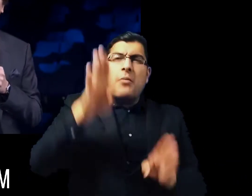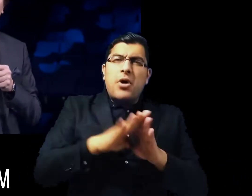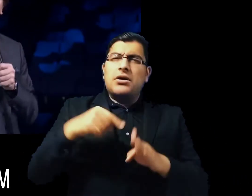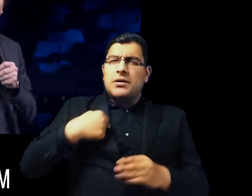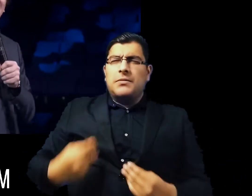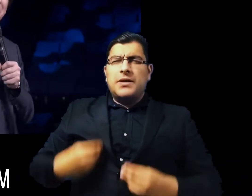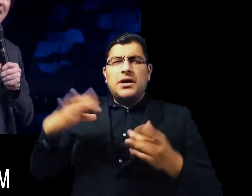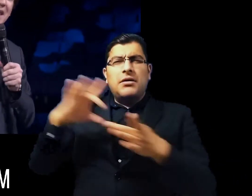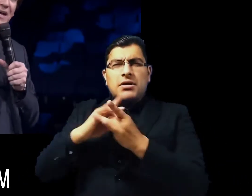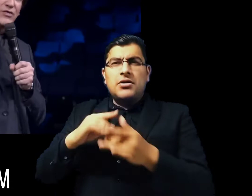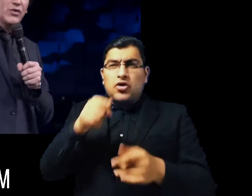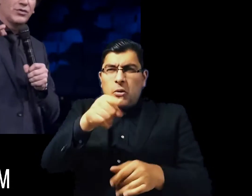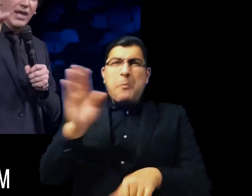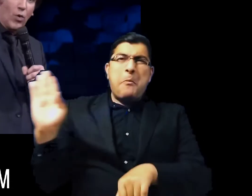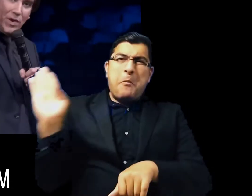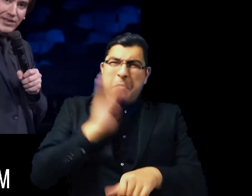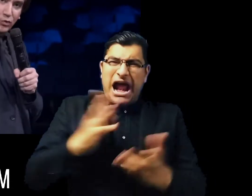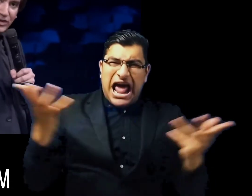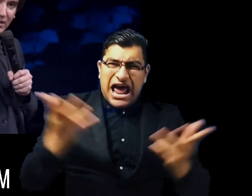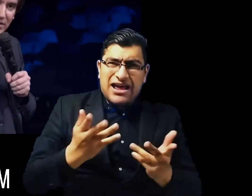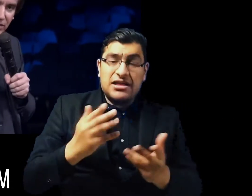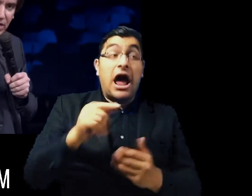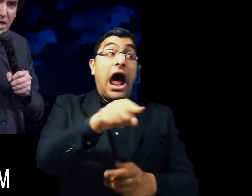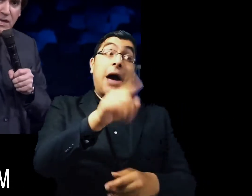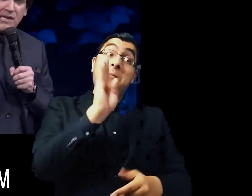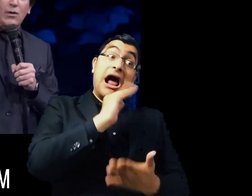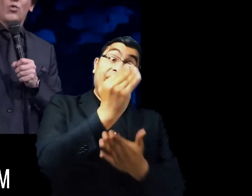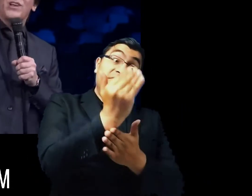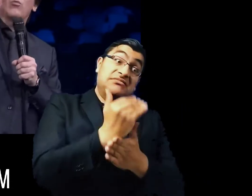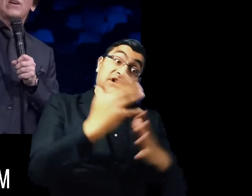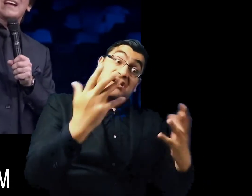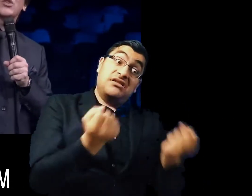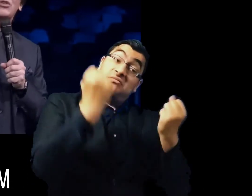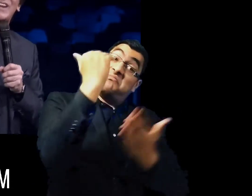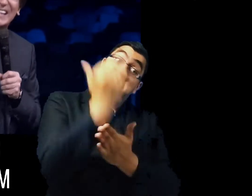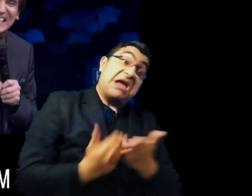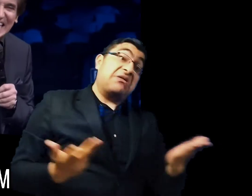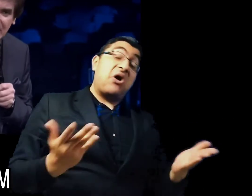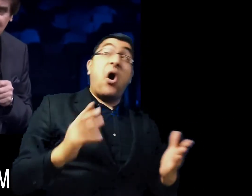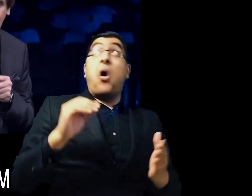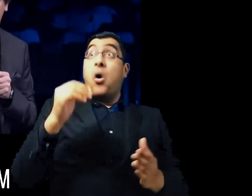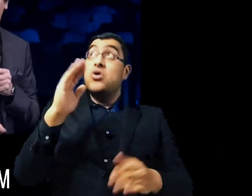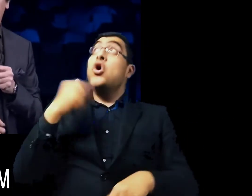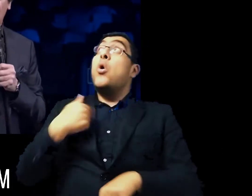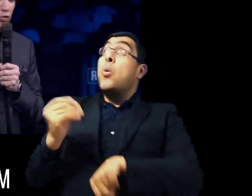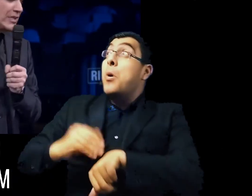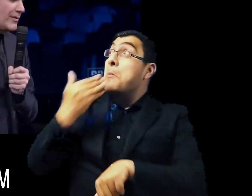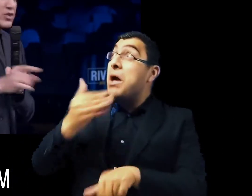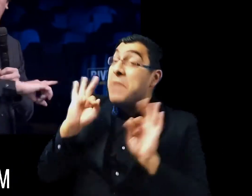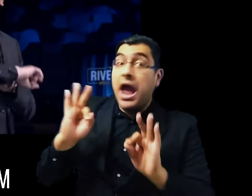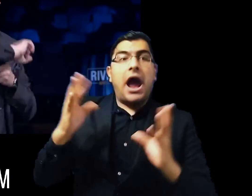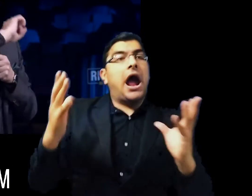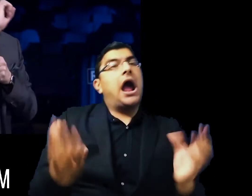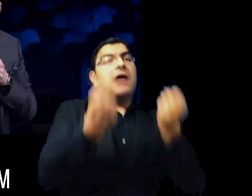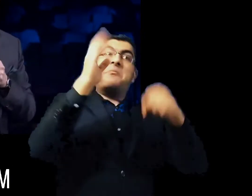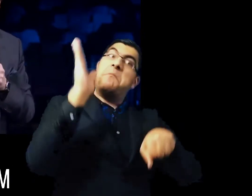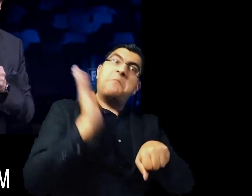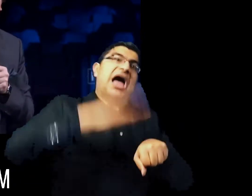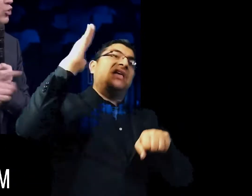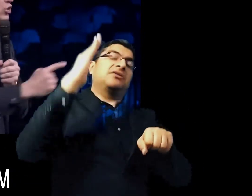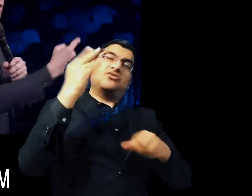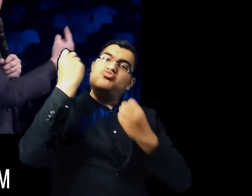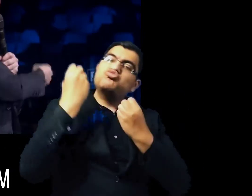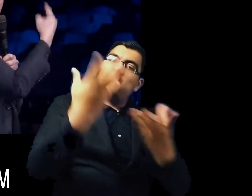el Señor. Ninguna mala acción descuenta tu salvación. Ninguna buena acción la enriquece. Tu salvación no tiene que